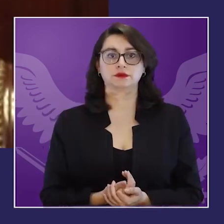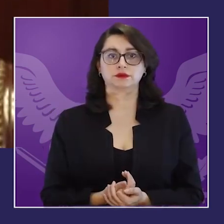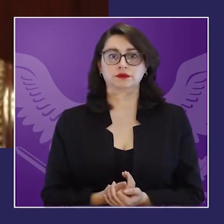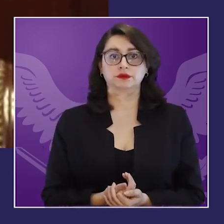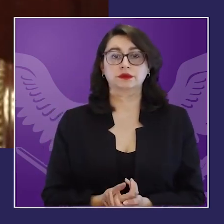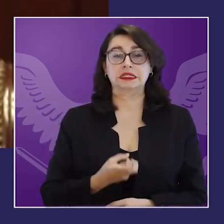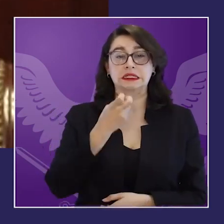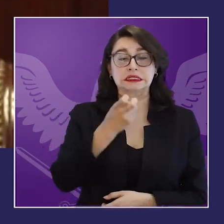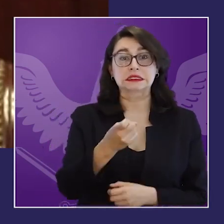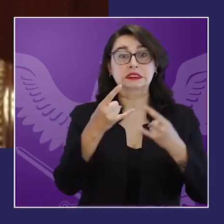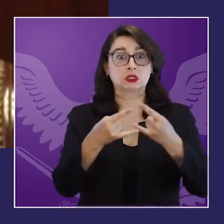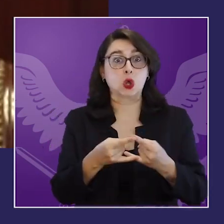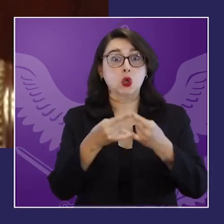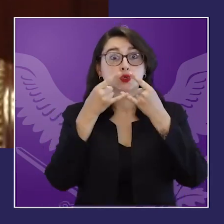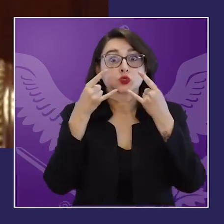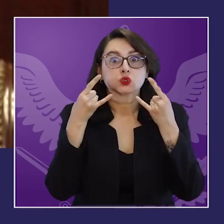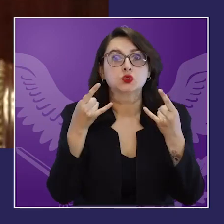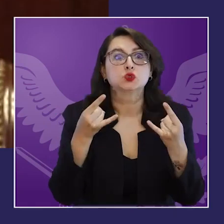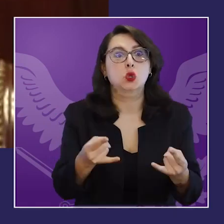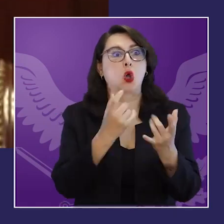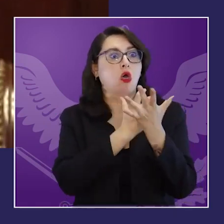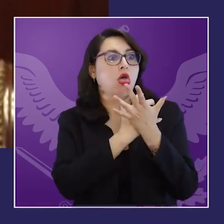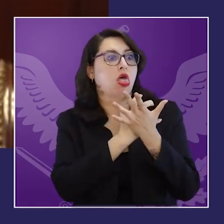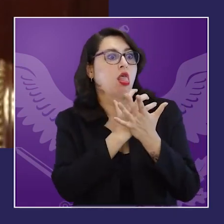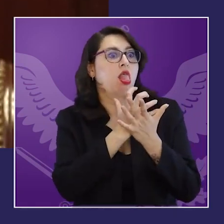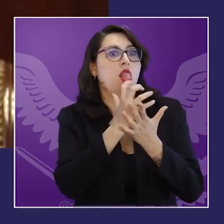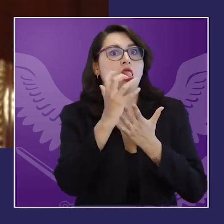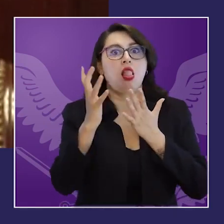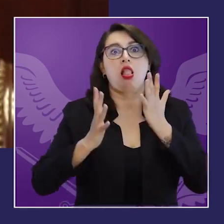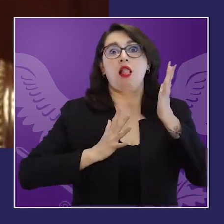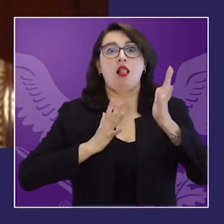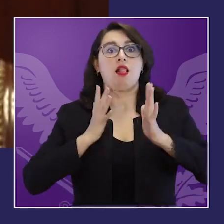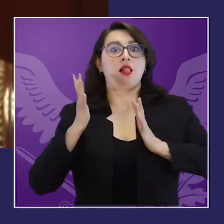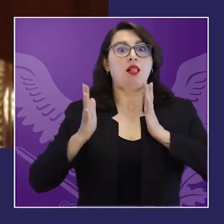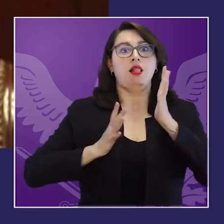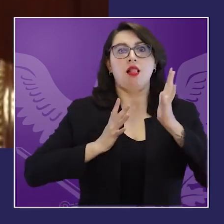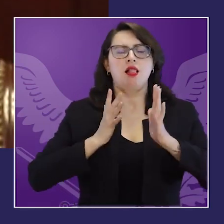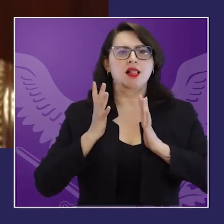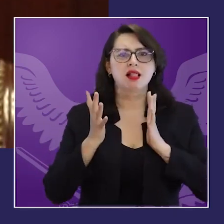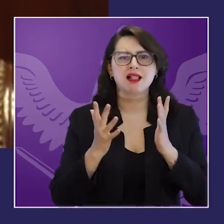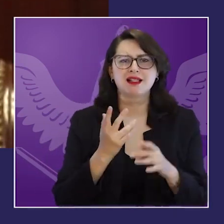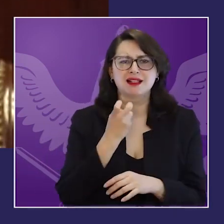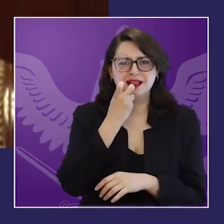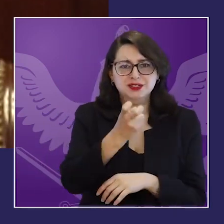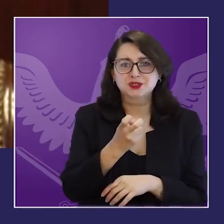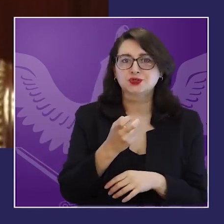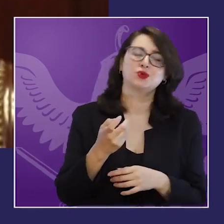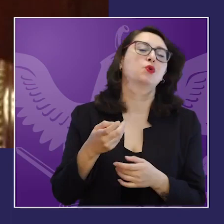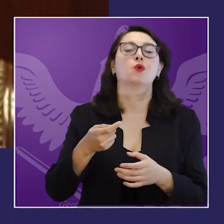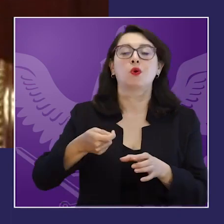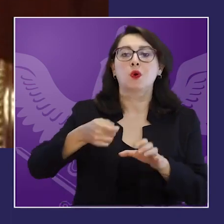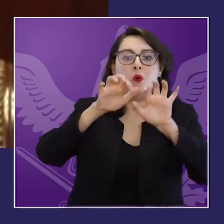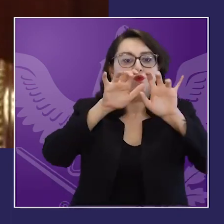la espada de la justicia sobre el agresor. Sí, hay que tener, porque ese relato del terror, ese relato del